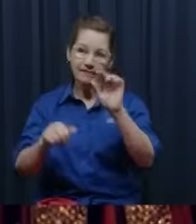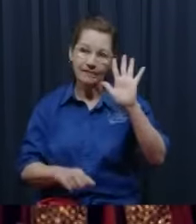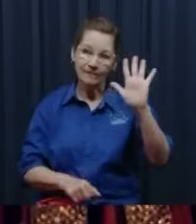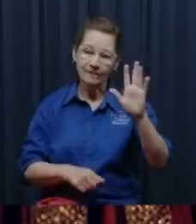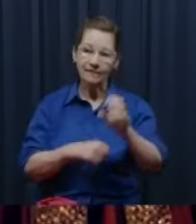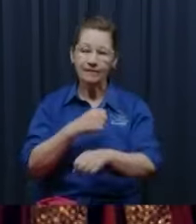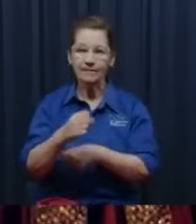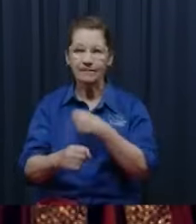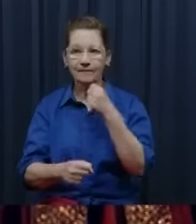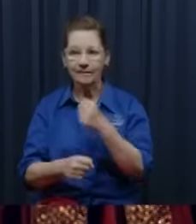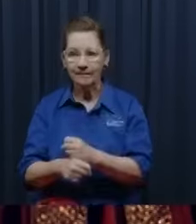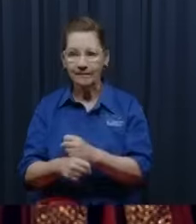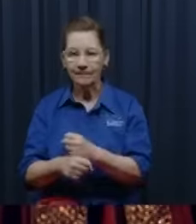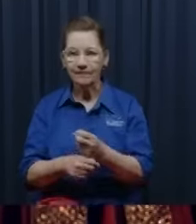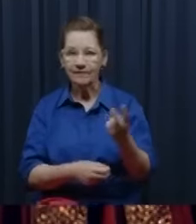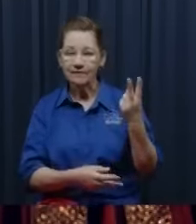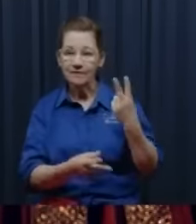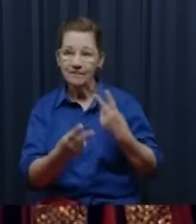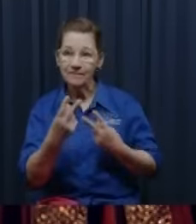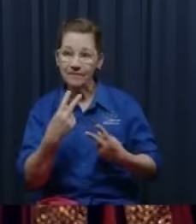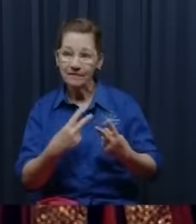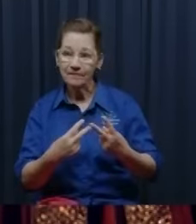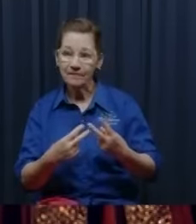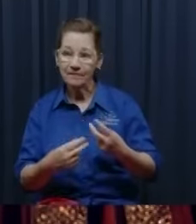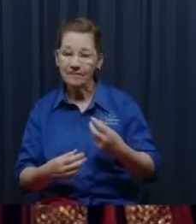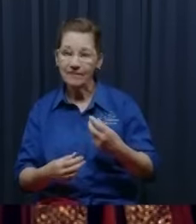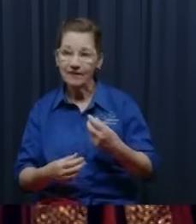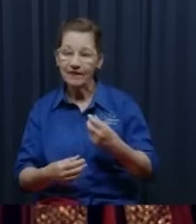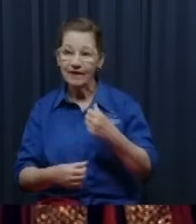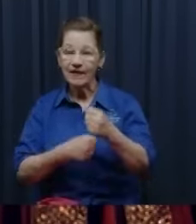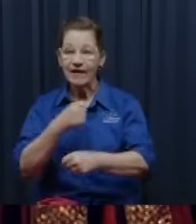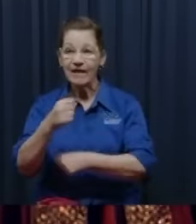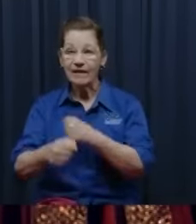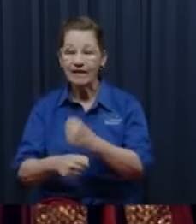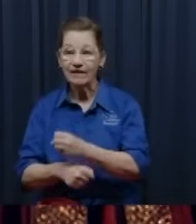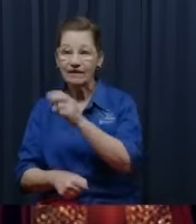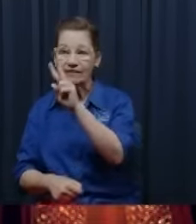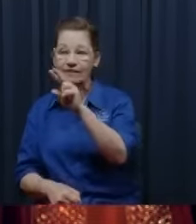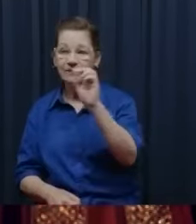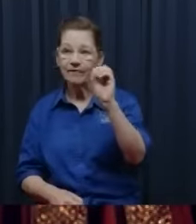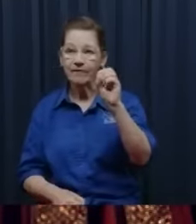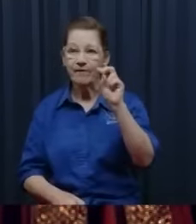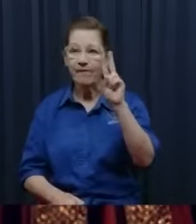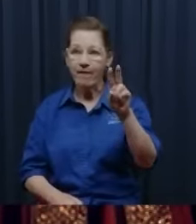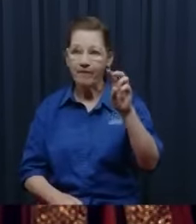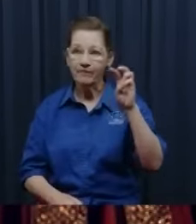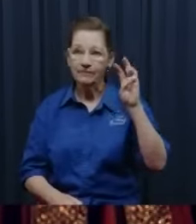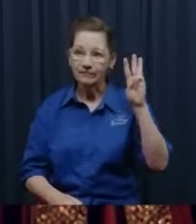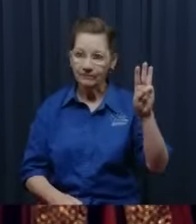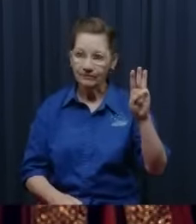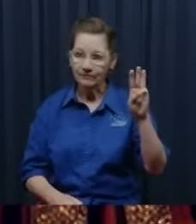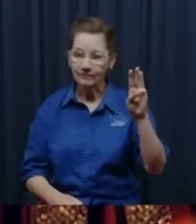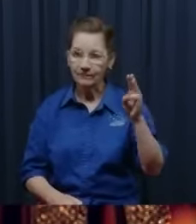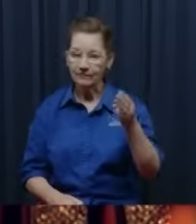años y viene el año 2023 que es el año